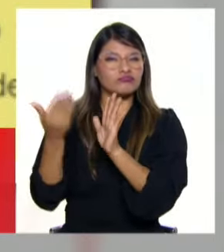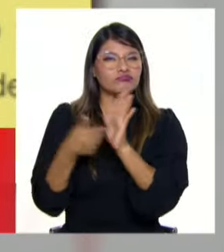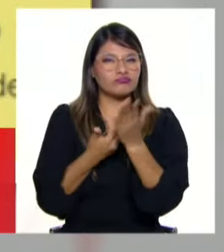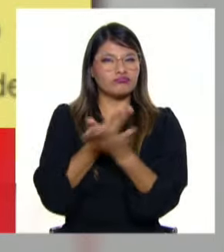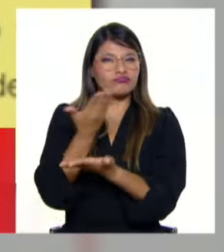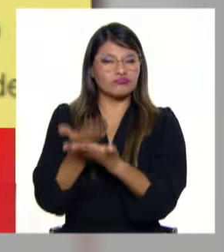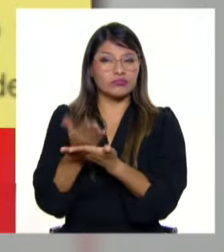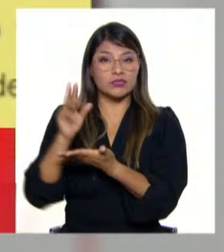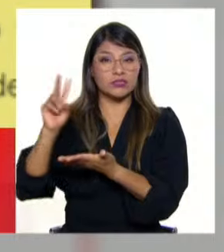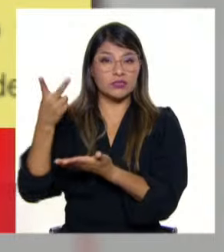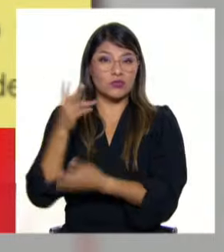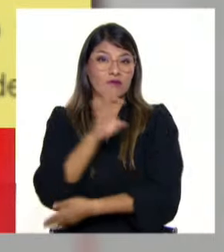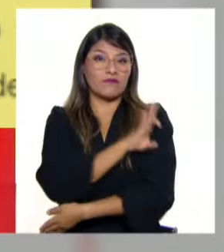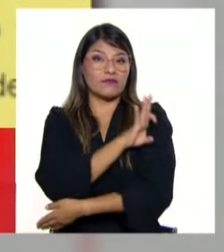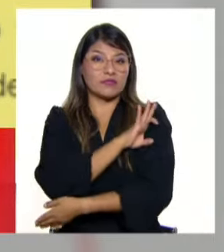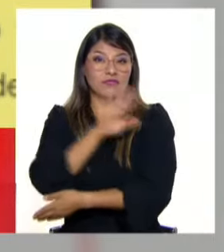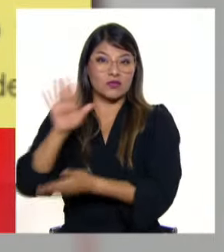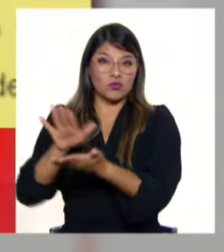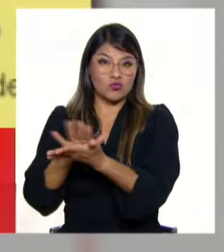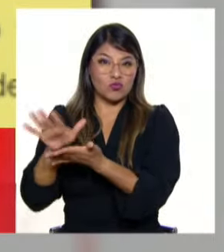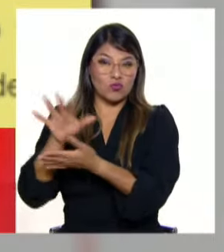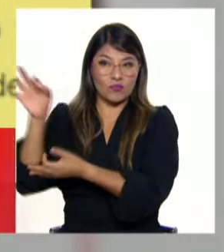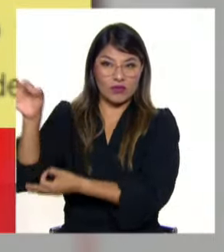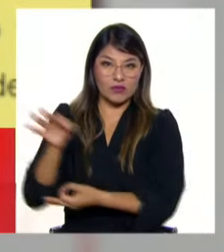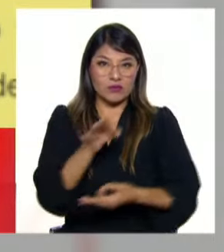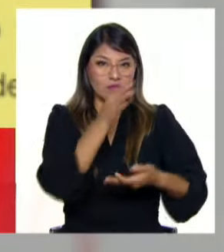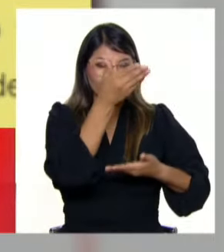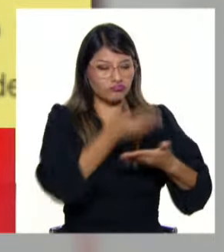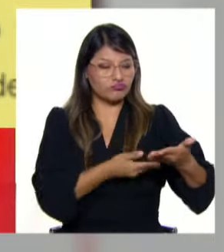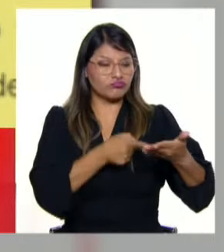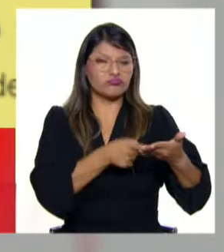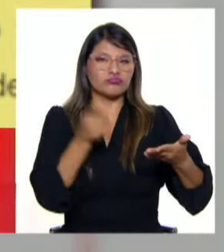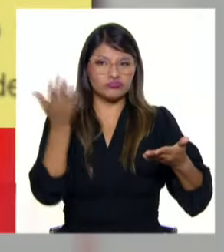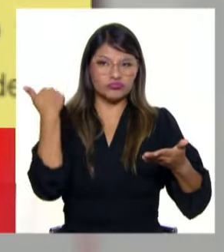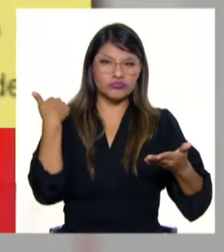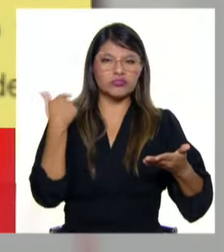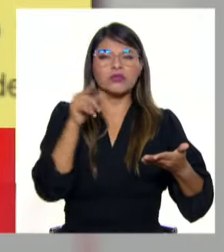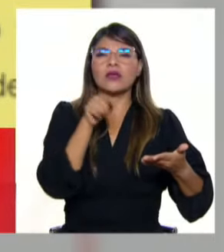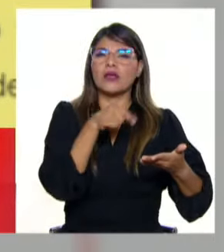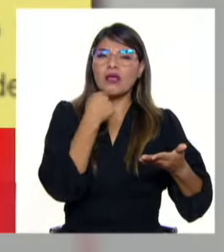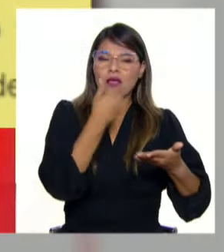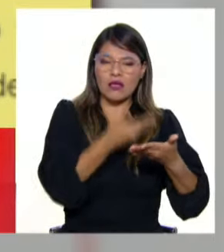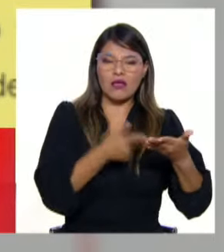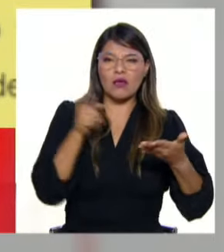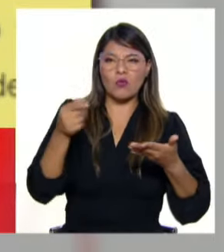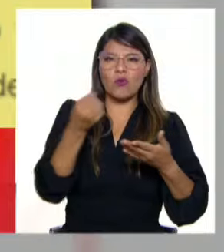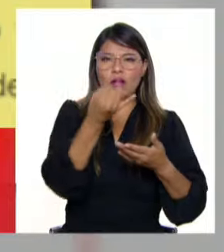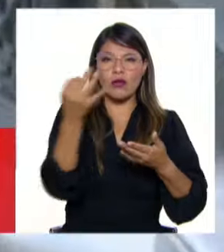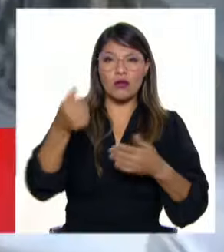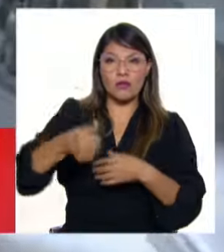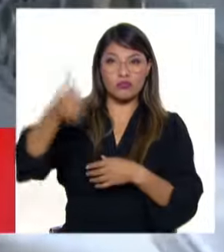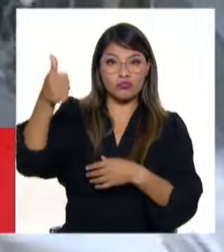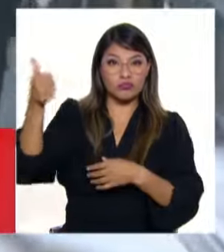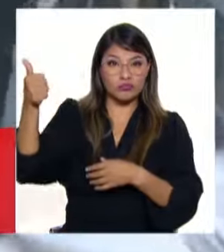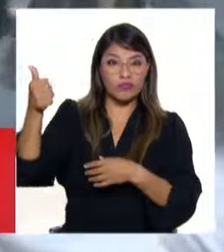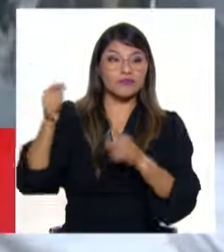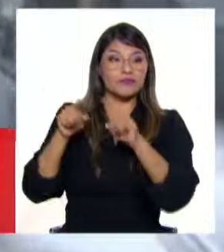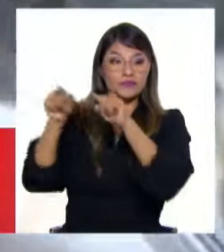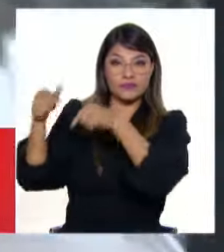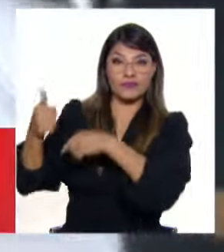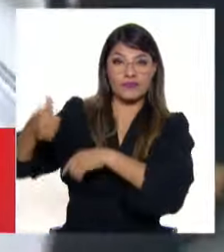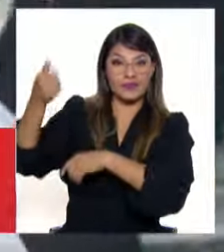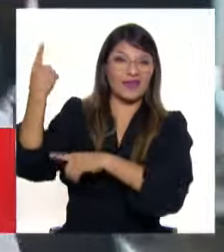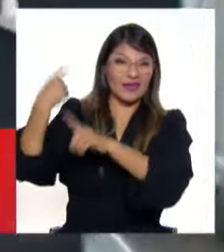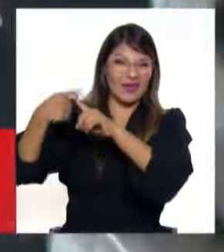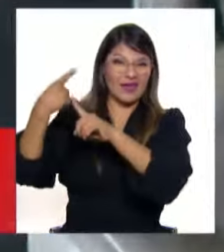por la Segunda Fiscalía Suprema Transitoria Especializada en delitos cometidos por funcionarios. La falta que cometió el ex jefe del